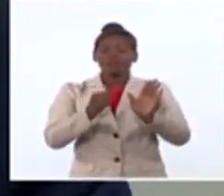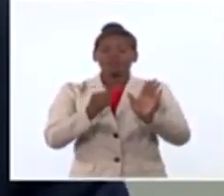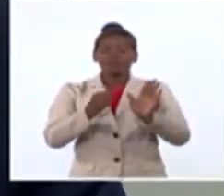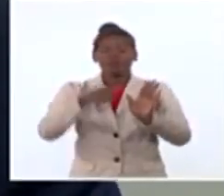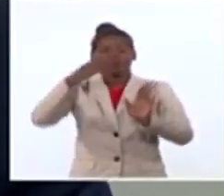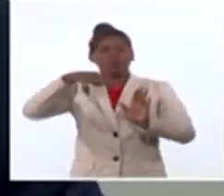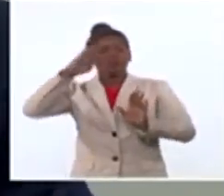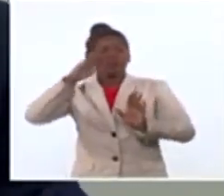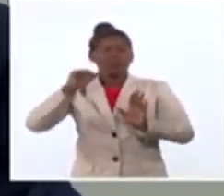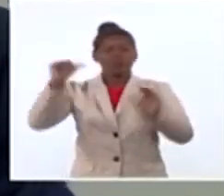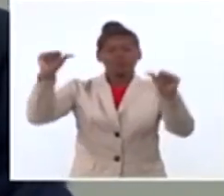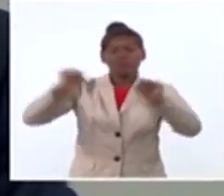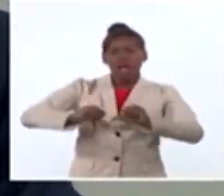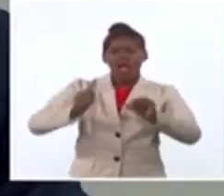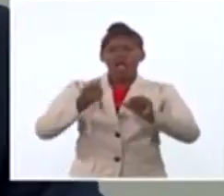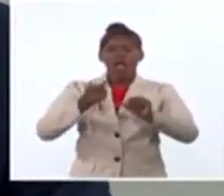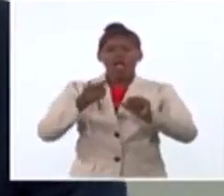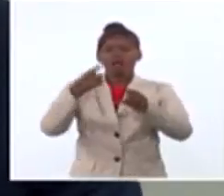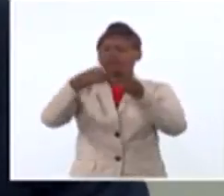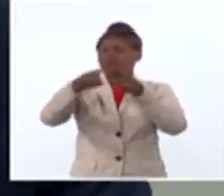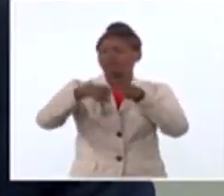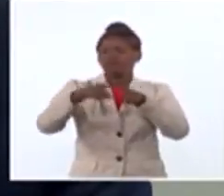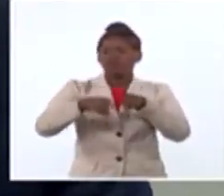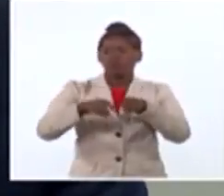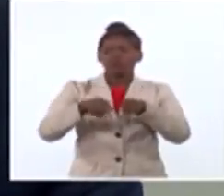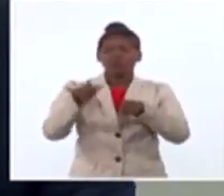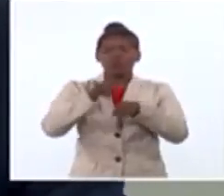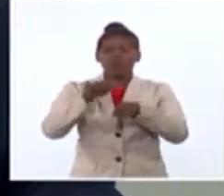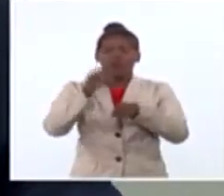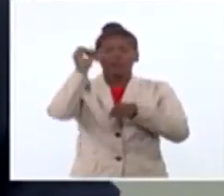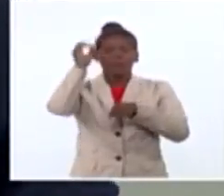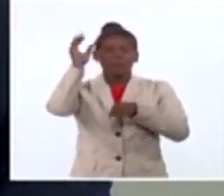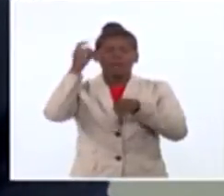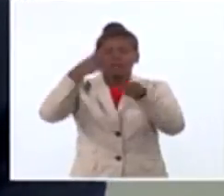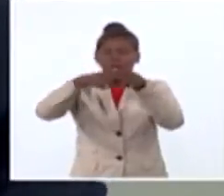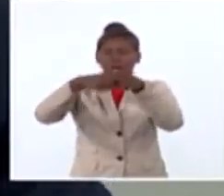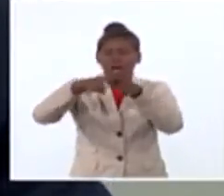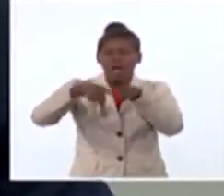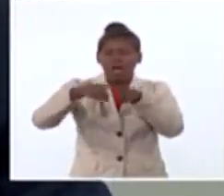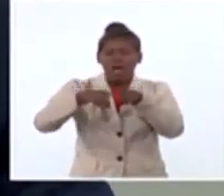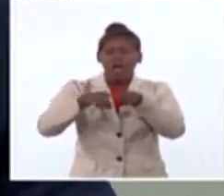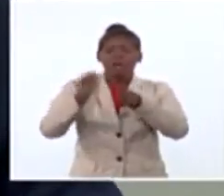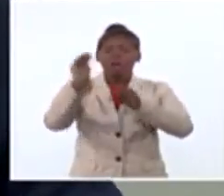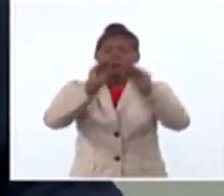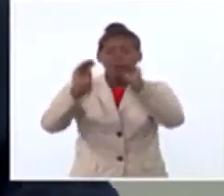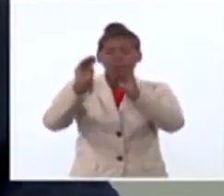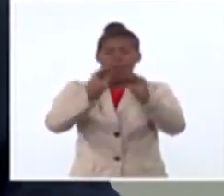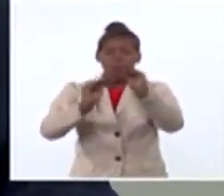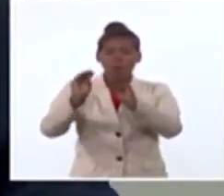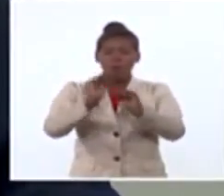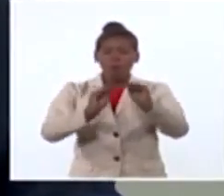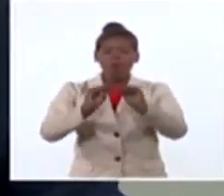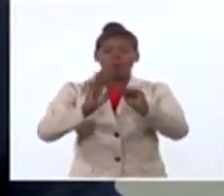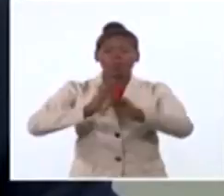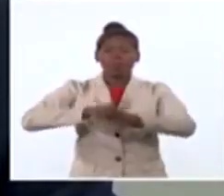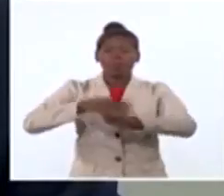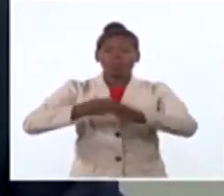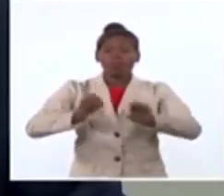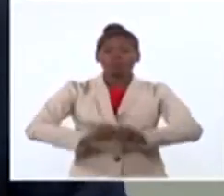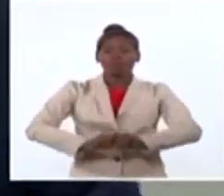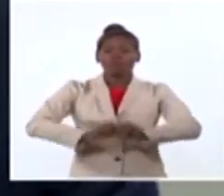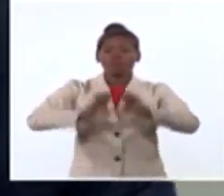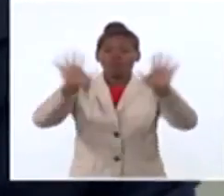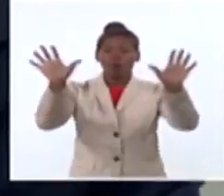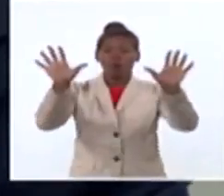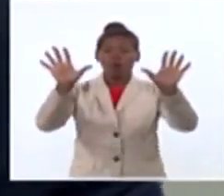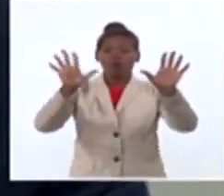que no se trafique con sus datos personales, que no solo incursiona en el